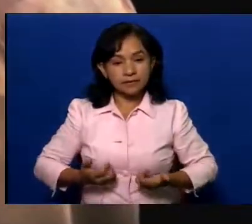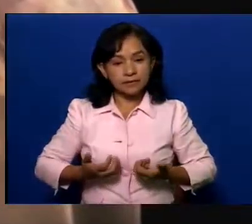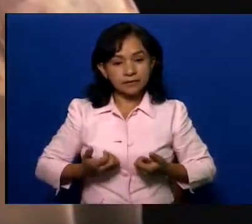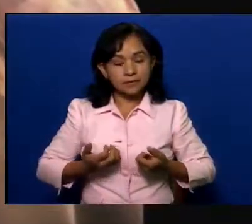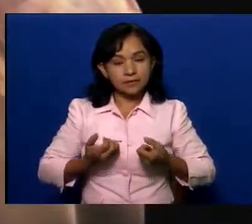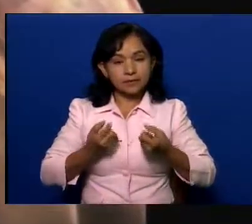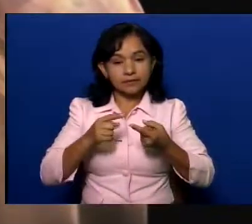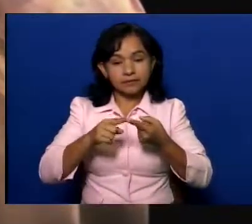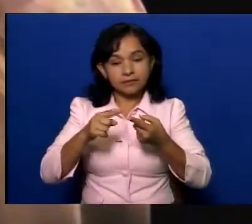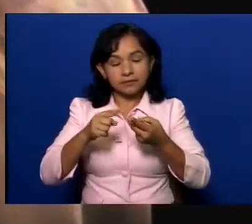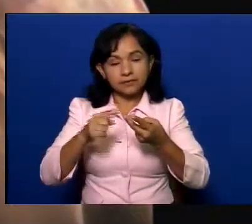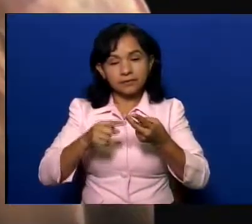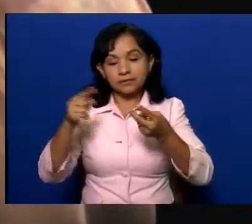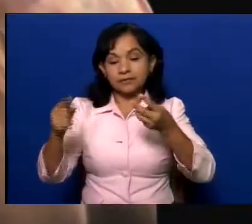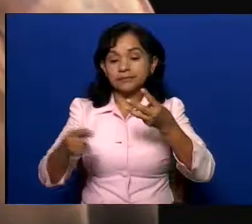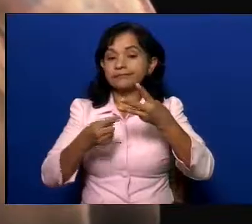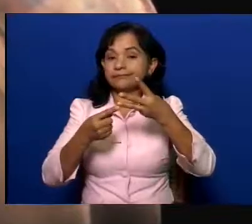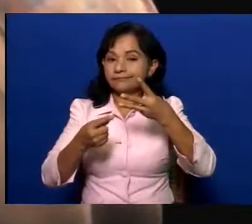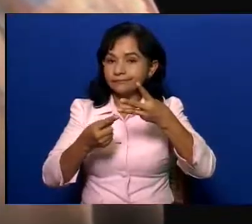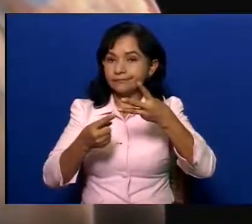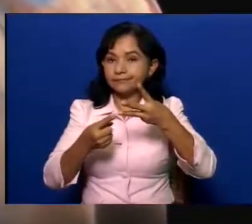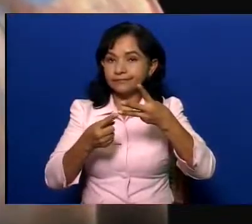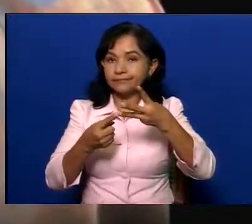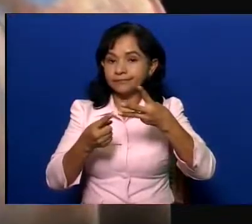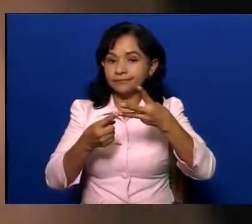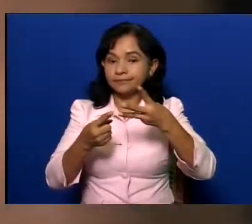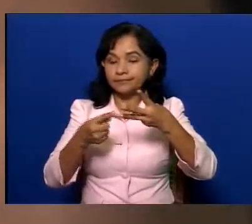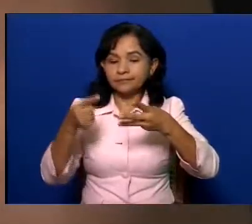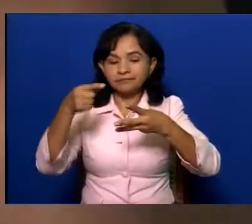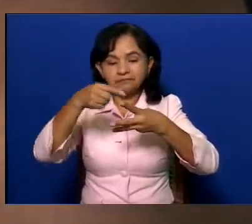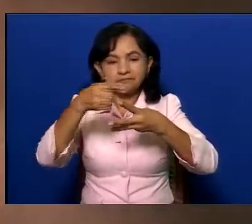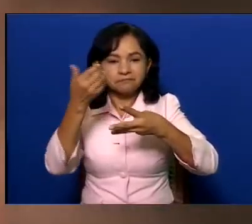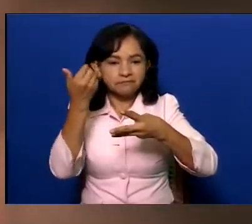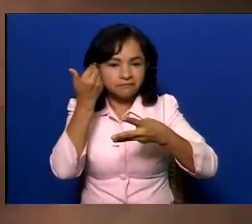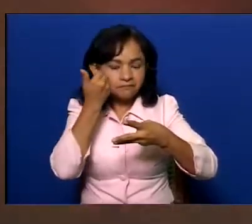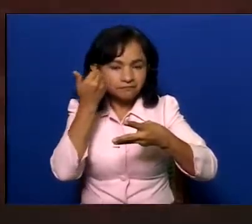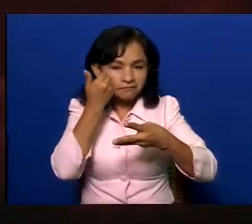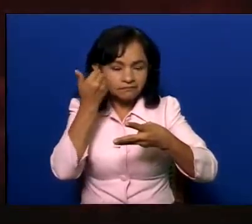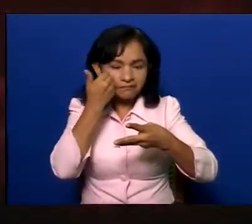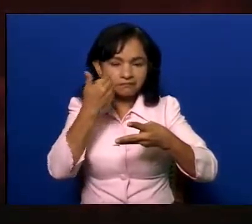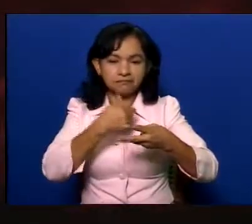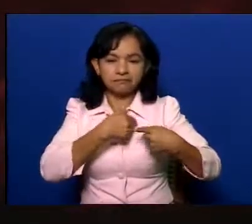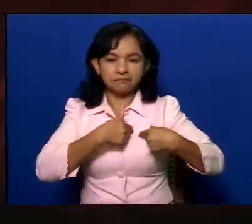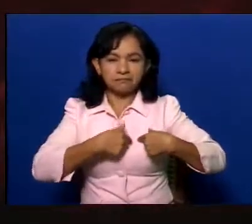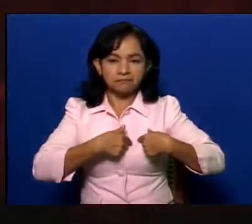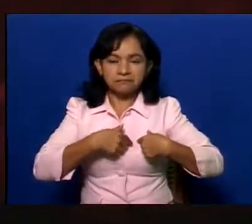podríamos hablar de como el tercer lugar, después de las enfermedades